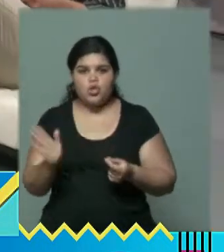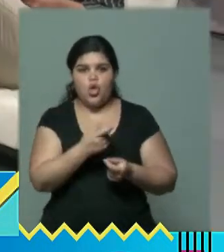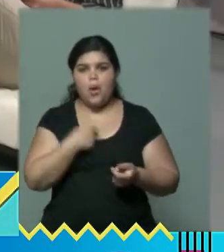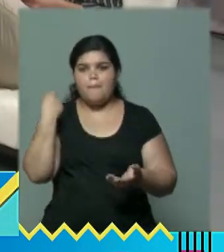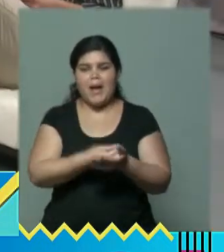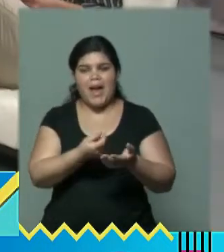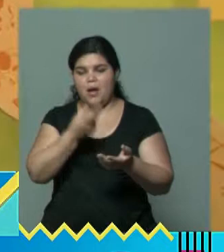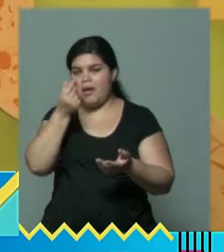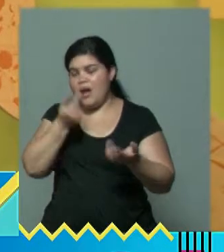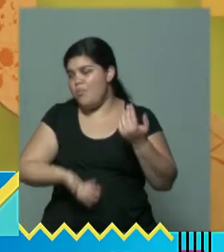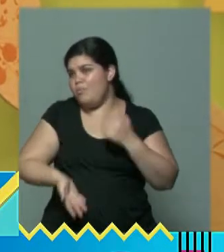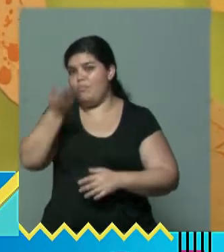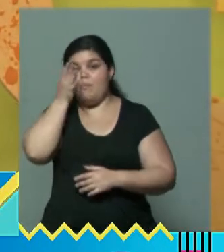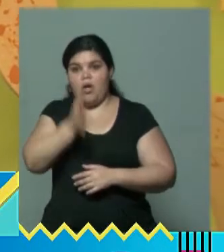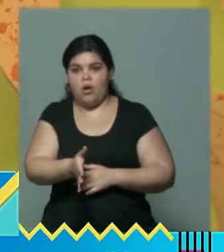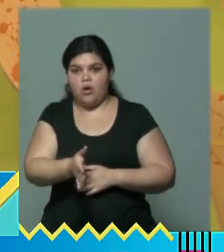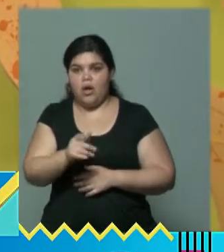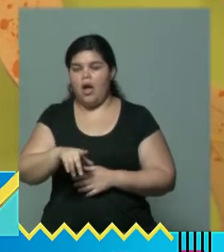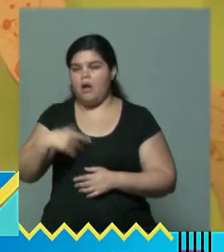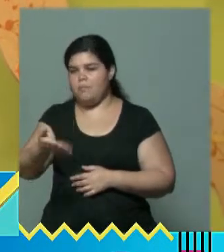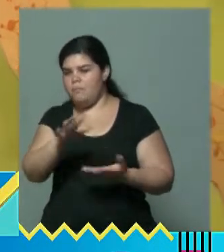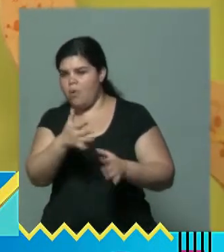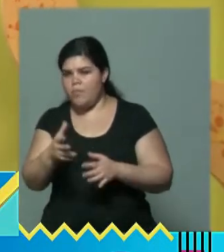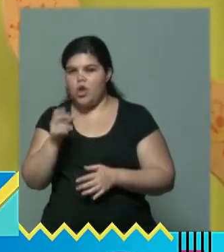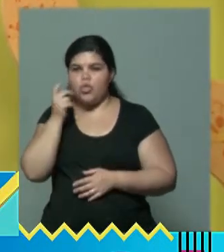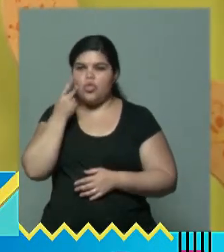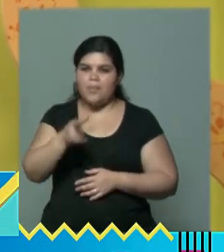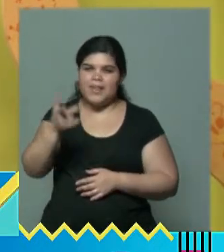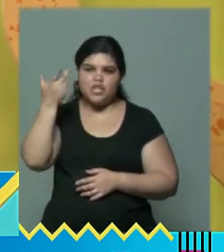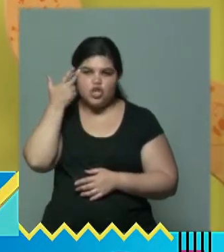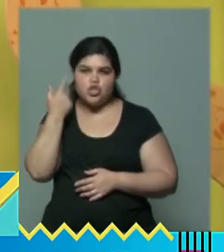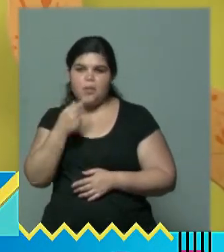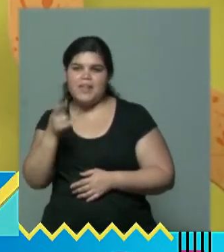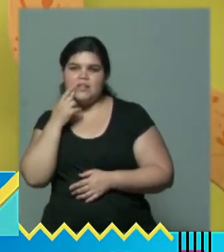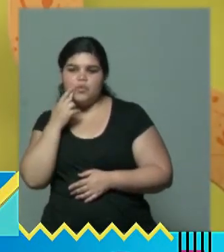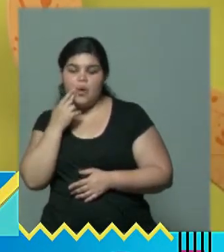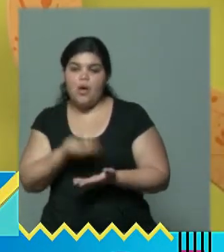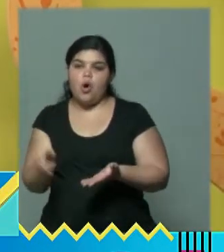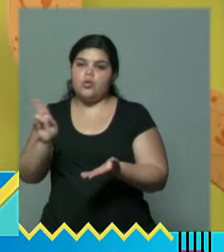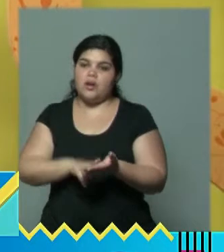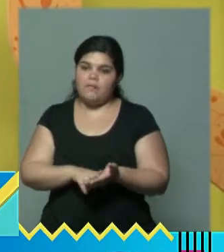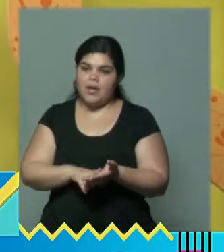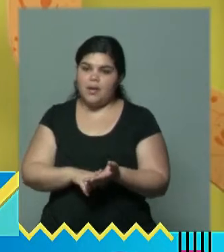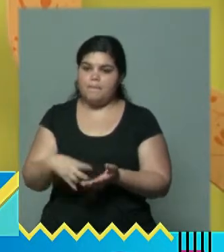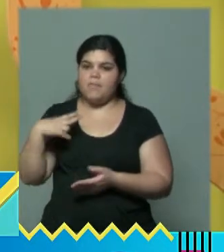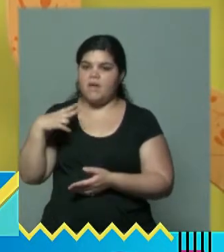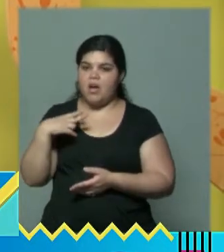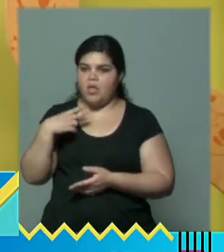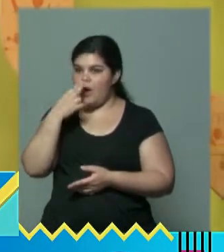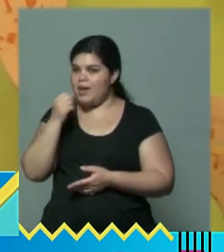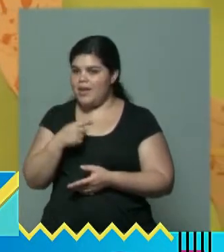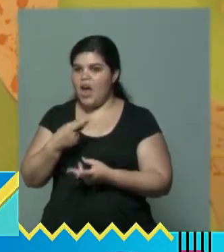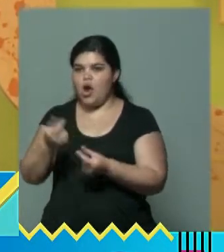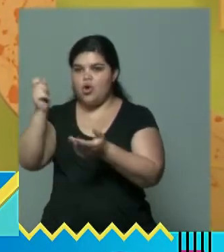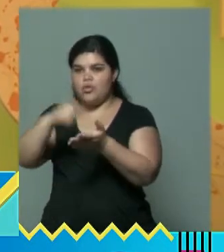caro. Se espera que para el final del 2018, 2019, se pueda volver a contratar la energía en forma privada y en ese caso,